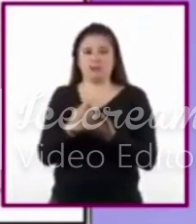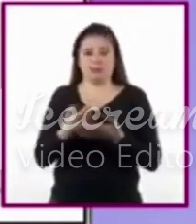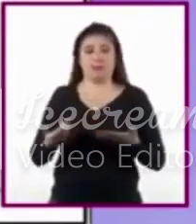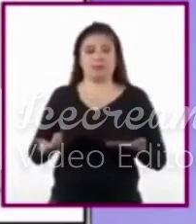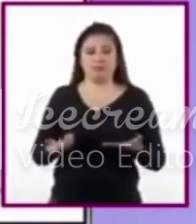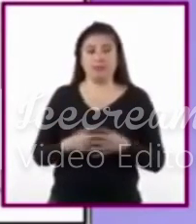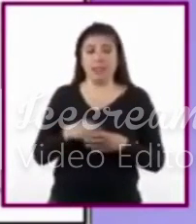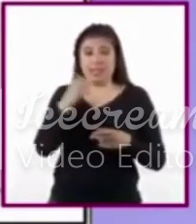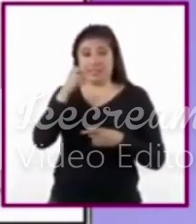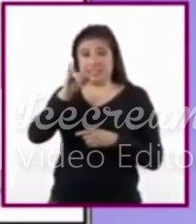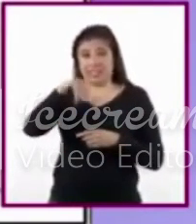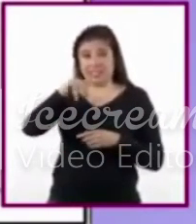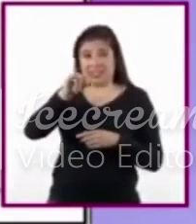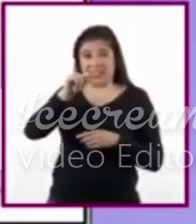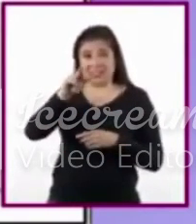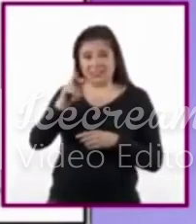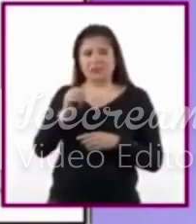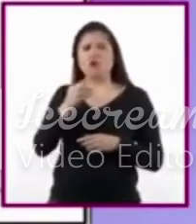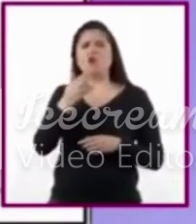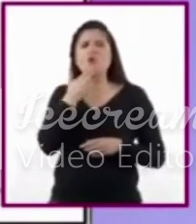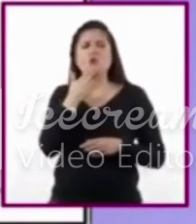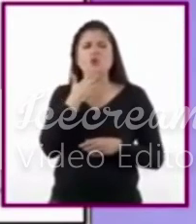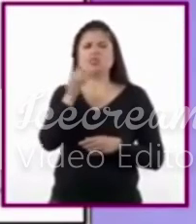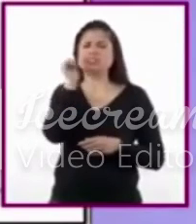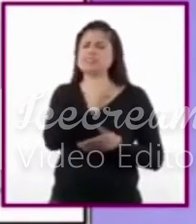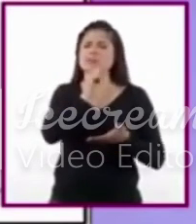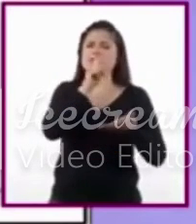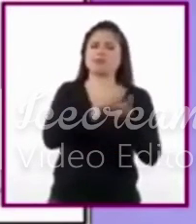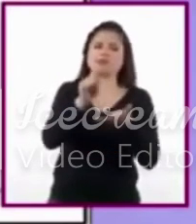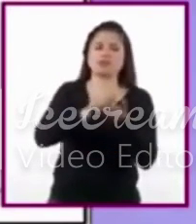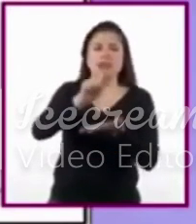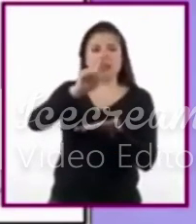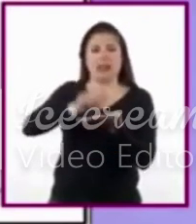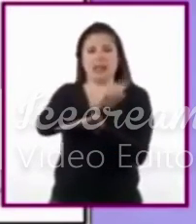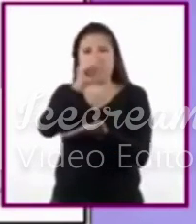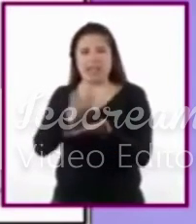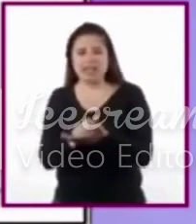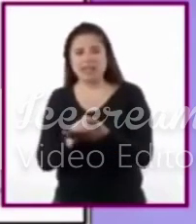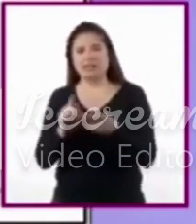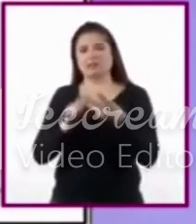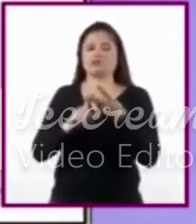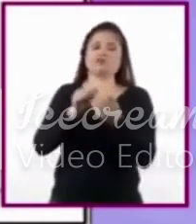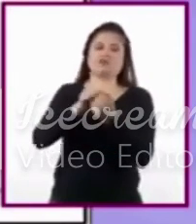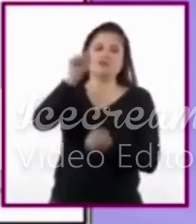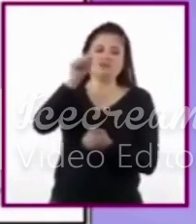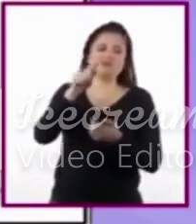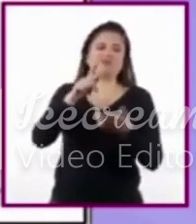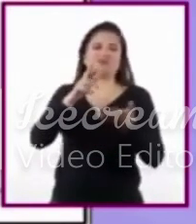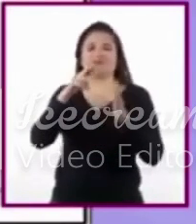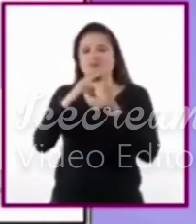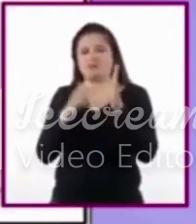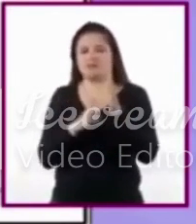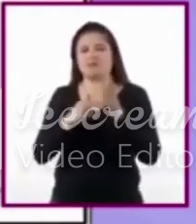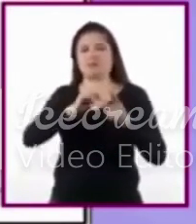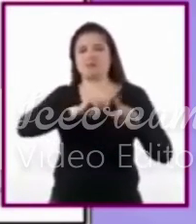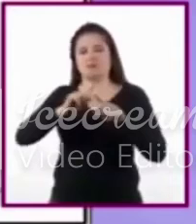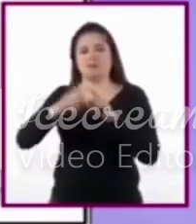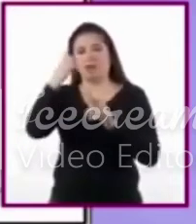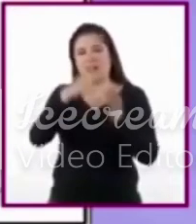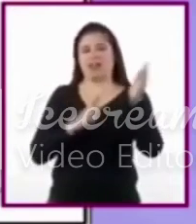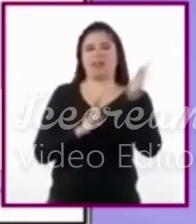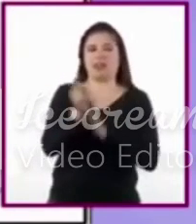El modo indicativo se usa frecuentemente en la redacción de leyes, códigos y otros documentos que establecen